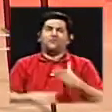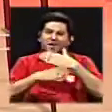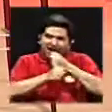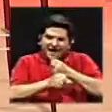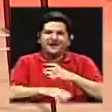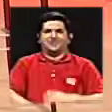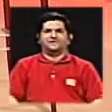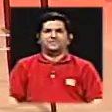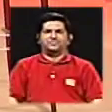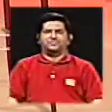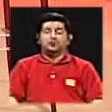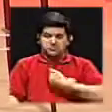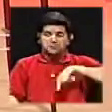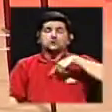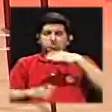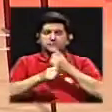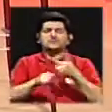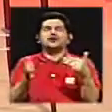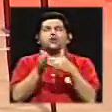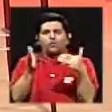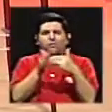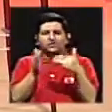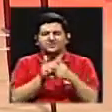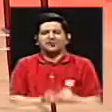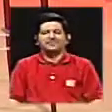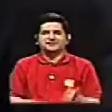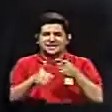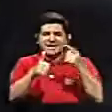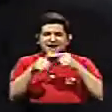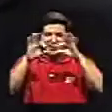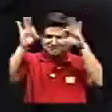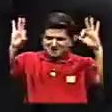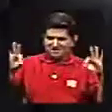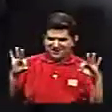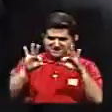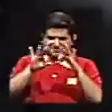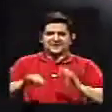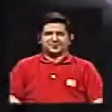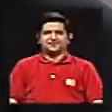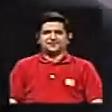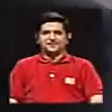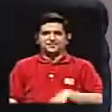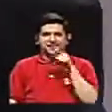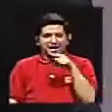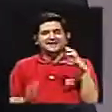Hágalo. Pero eso es lo que vamos a hacer. Y vuelvo de nuevo a la filmina inicial. Cuando